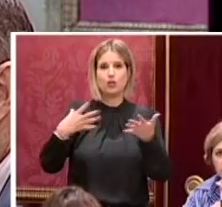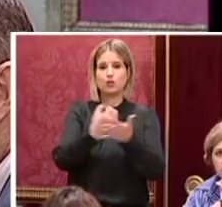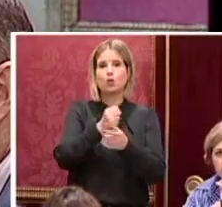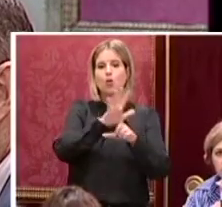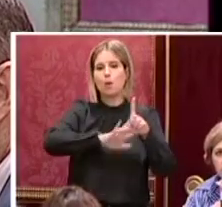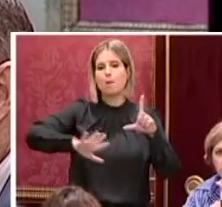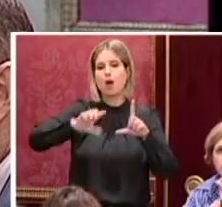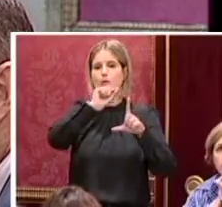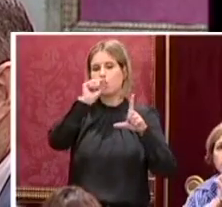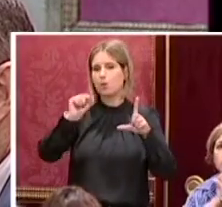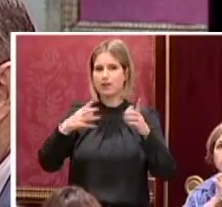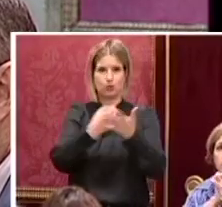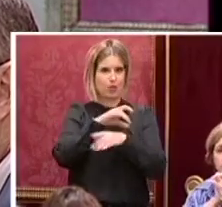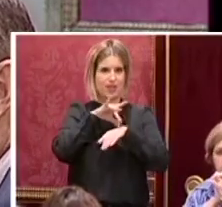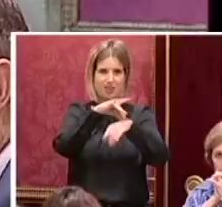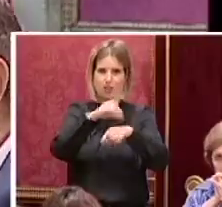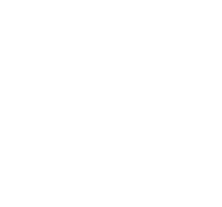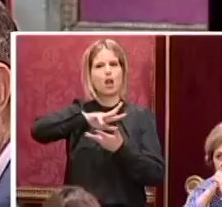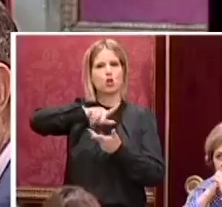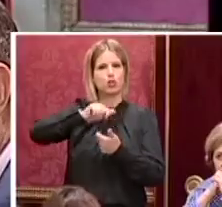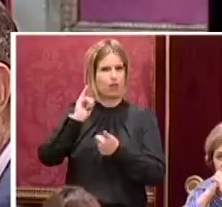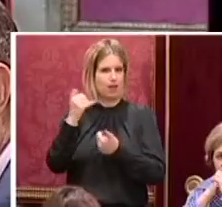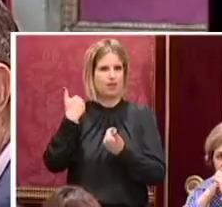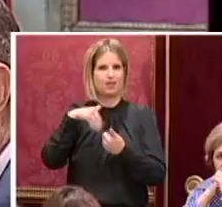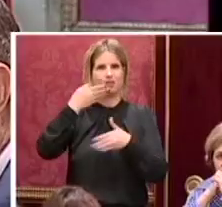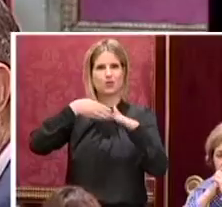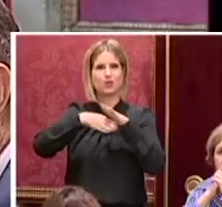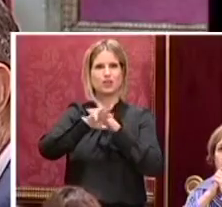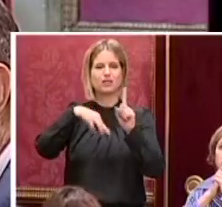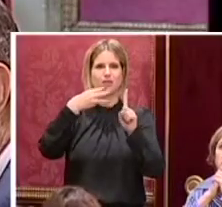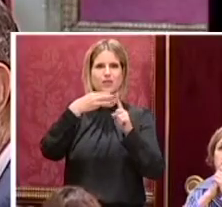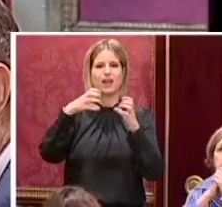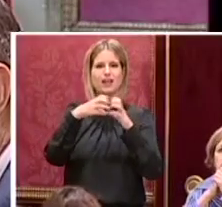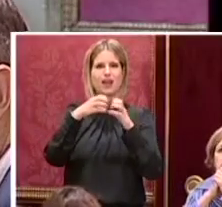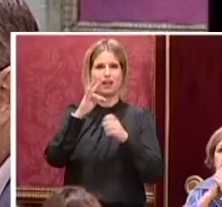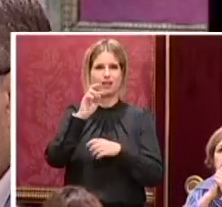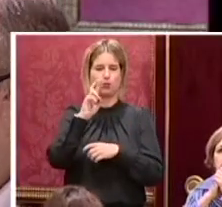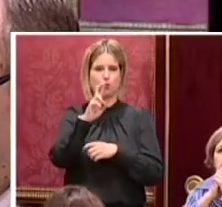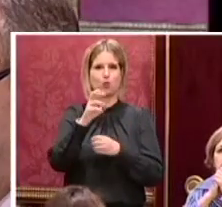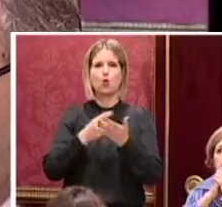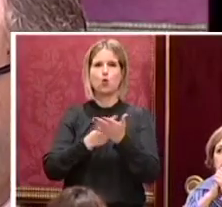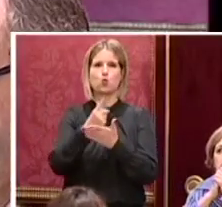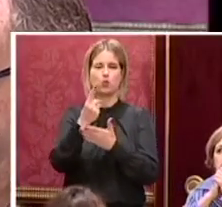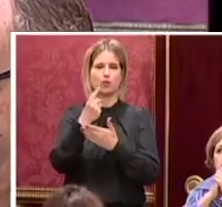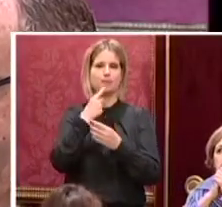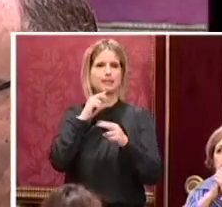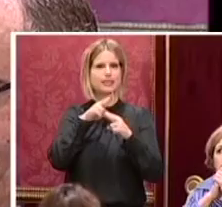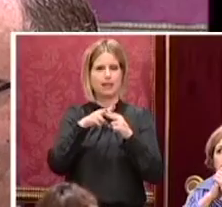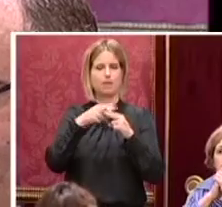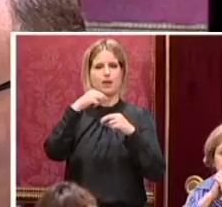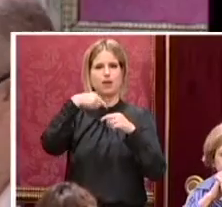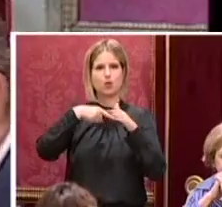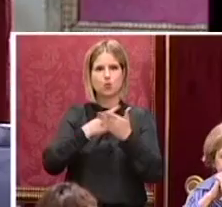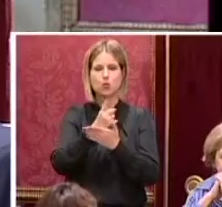planos y en todas las guías porque algunos son temáticos, están tematizados. Y si usted entra en la página de Granatur, hay rutas temáticas y hay una que se llama Ruta de Conventos que está accesible